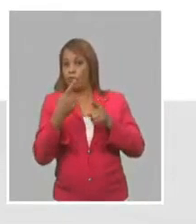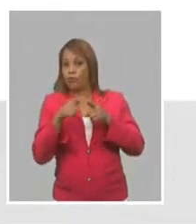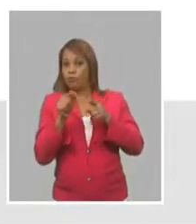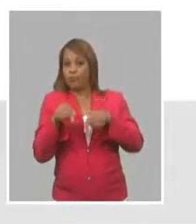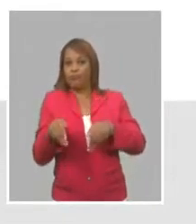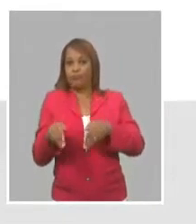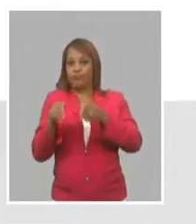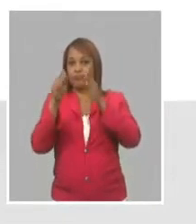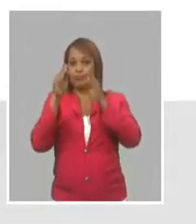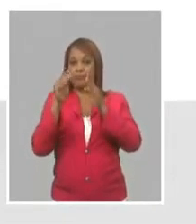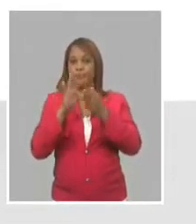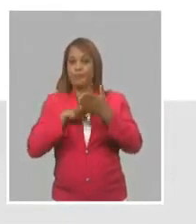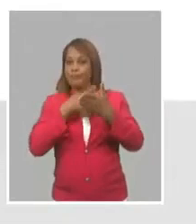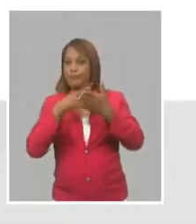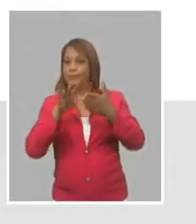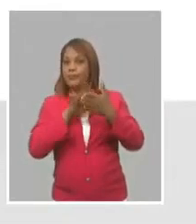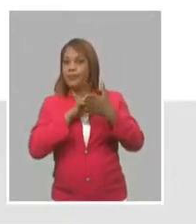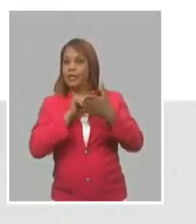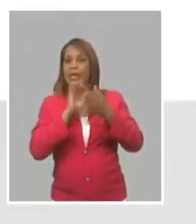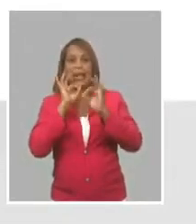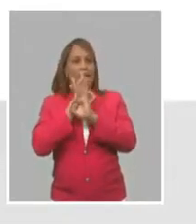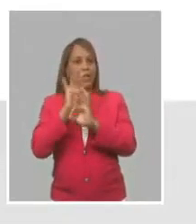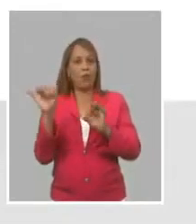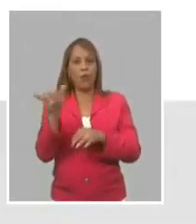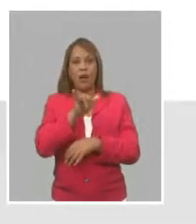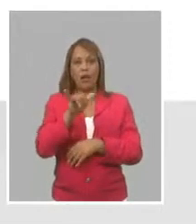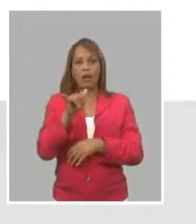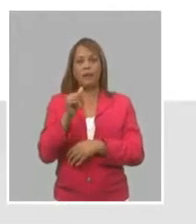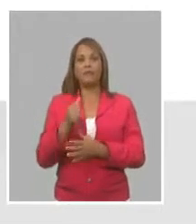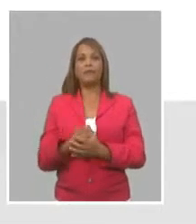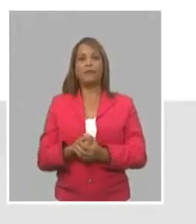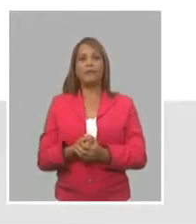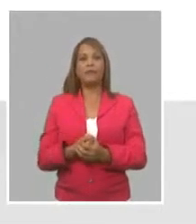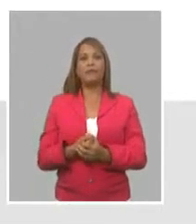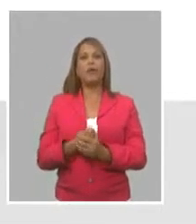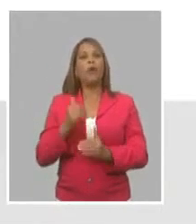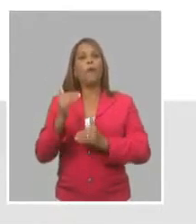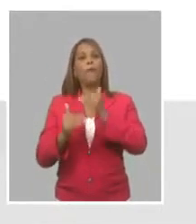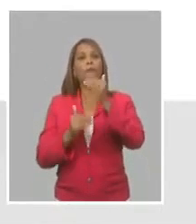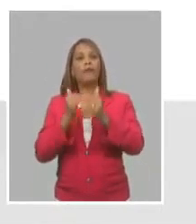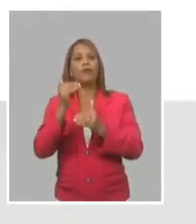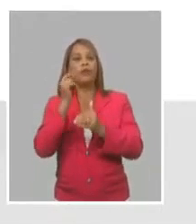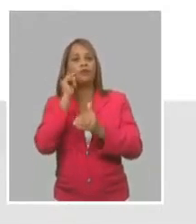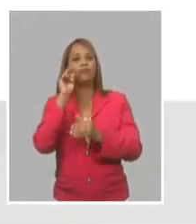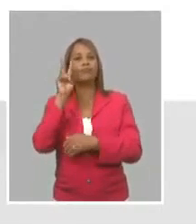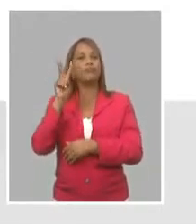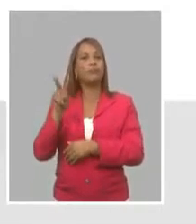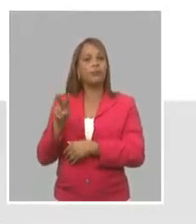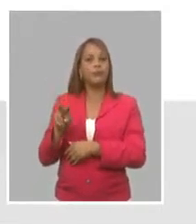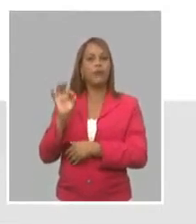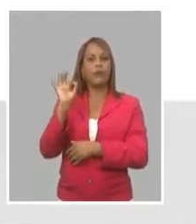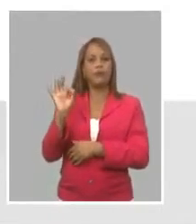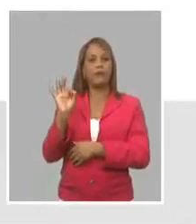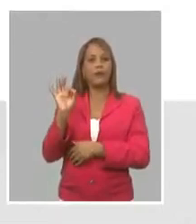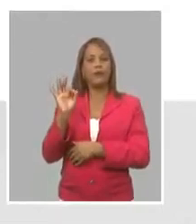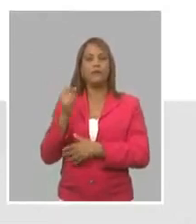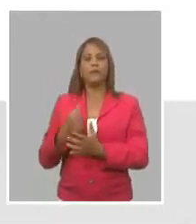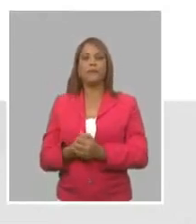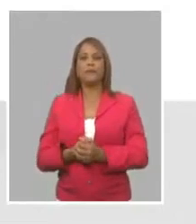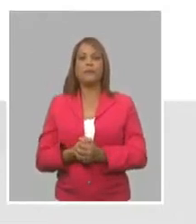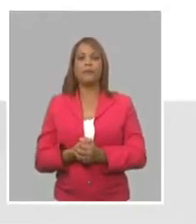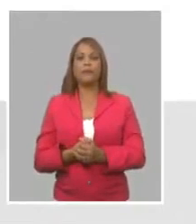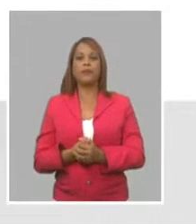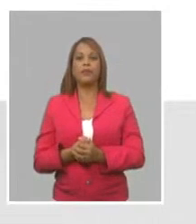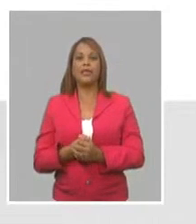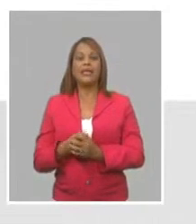es un cuadro con la misma estructura de costos, ya con un proceso de devaluación. Mis compañeros me dicen,